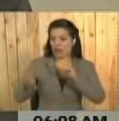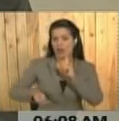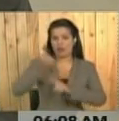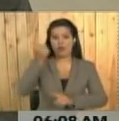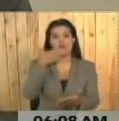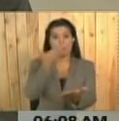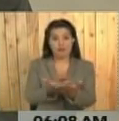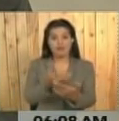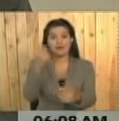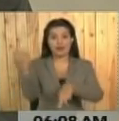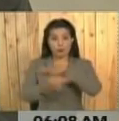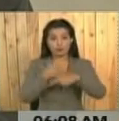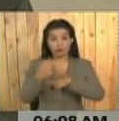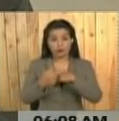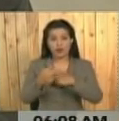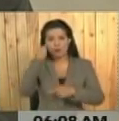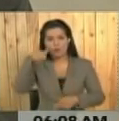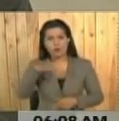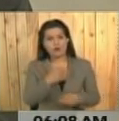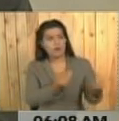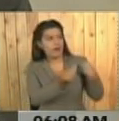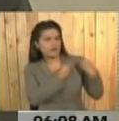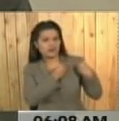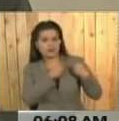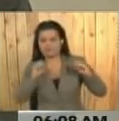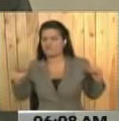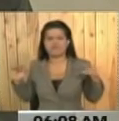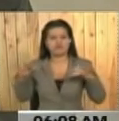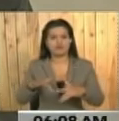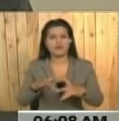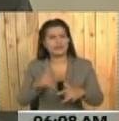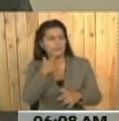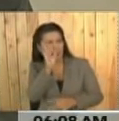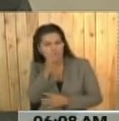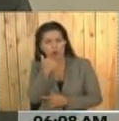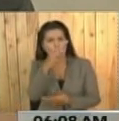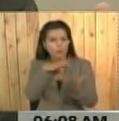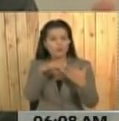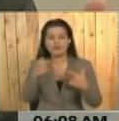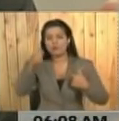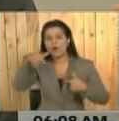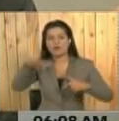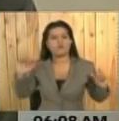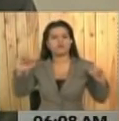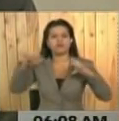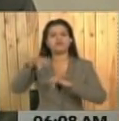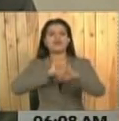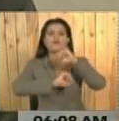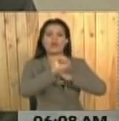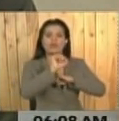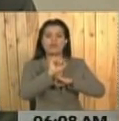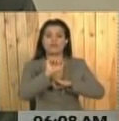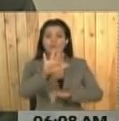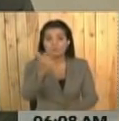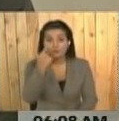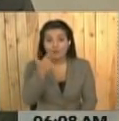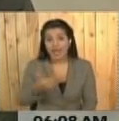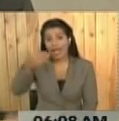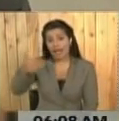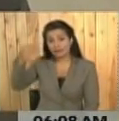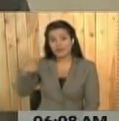la a la revolución bolivariana puede estar en peligro en riesgo nosotros tuvimos la suerte de verlo en días previos a lo que